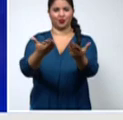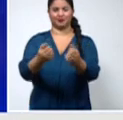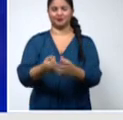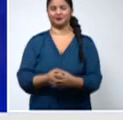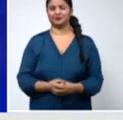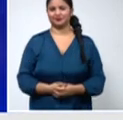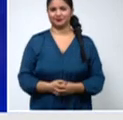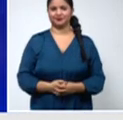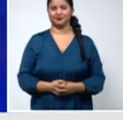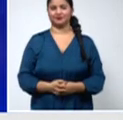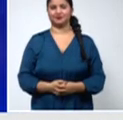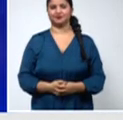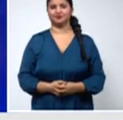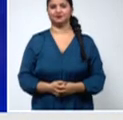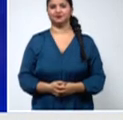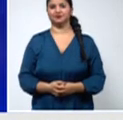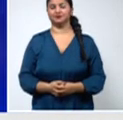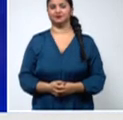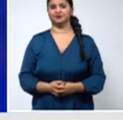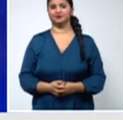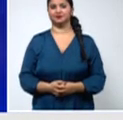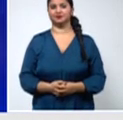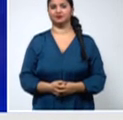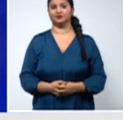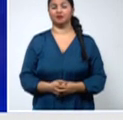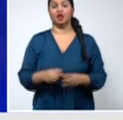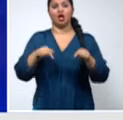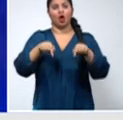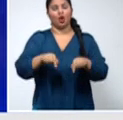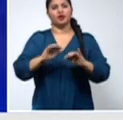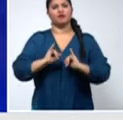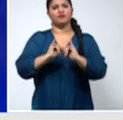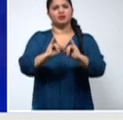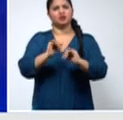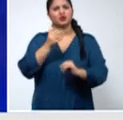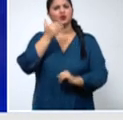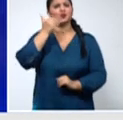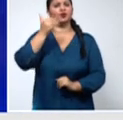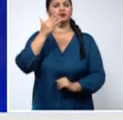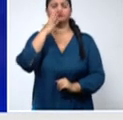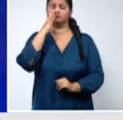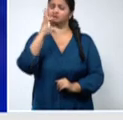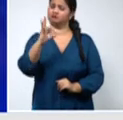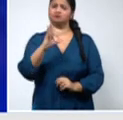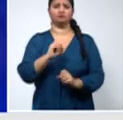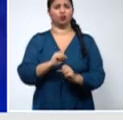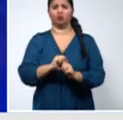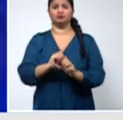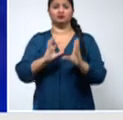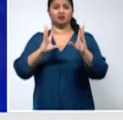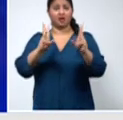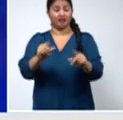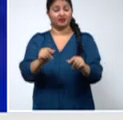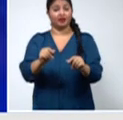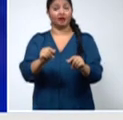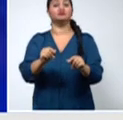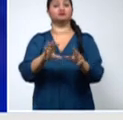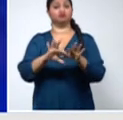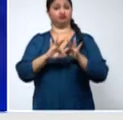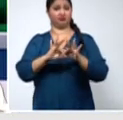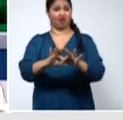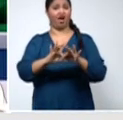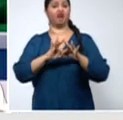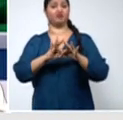Una cifra elevada de fallecidos, de casos también. Indiscutiblemente lo vamos a